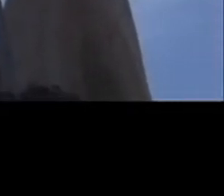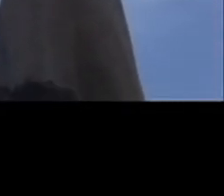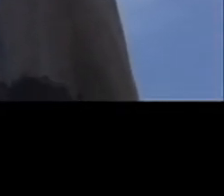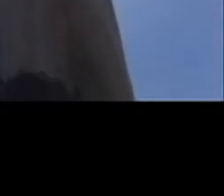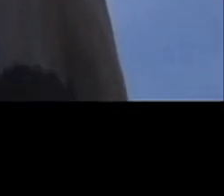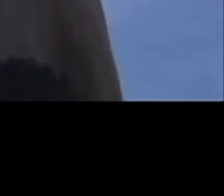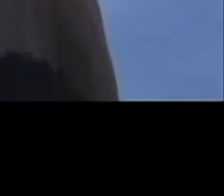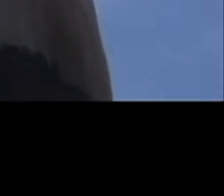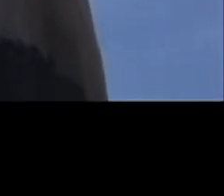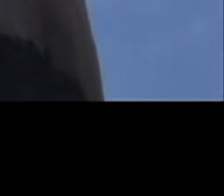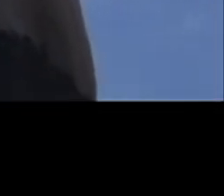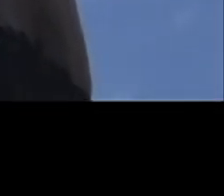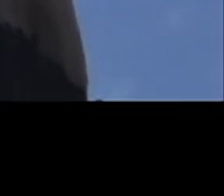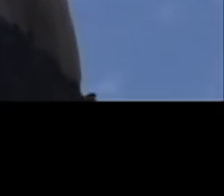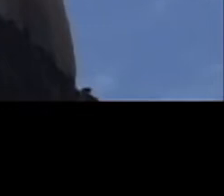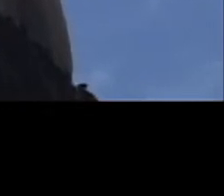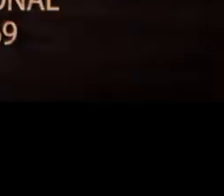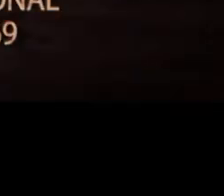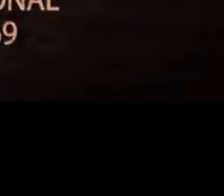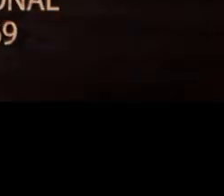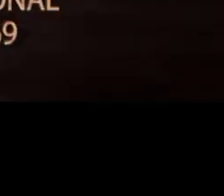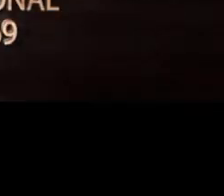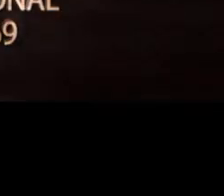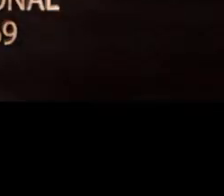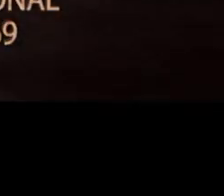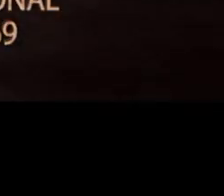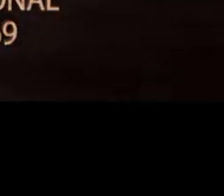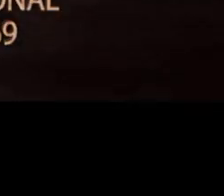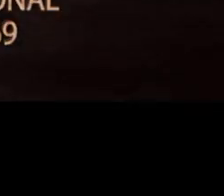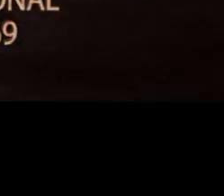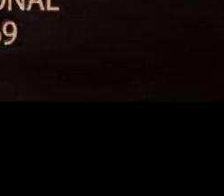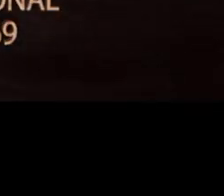de general de brigada.